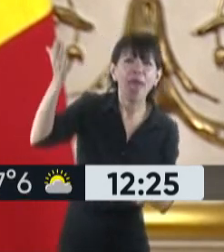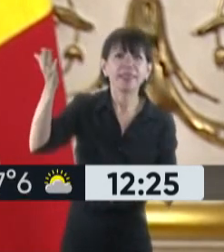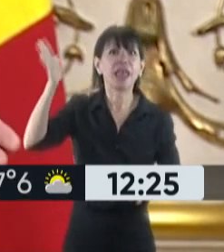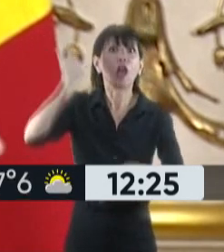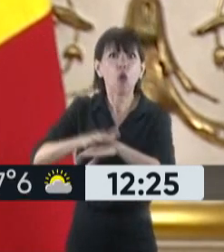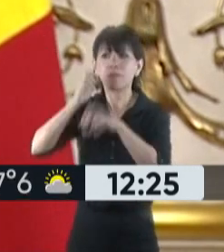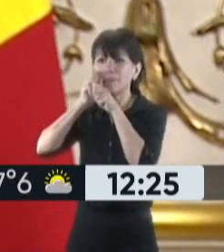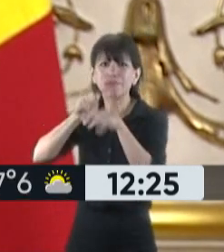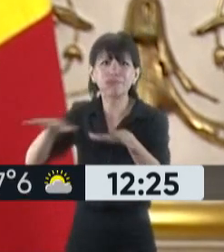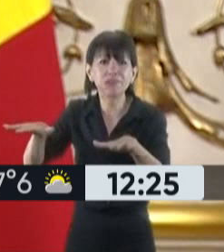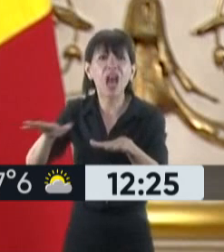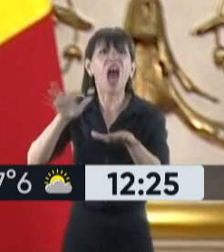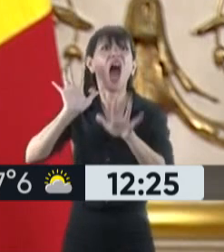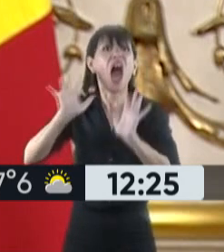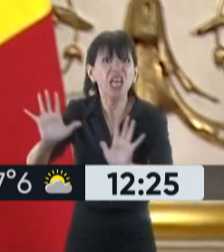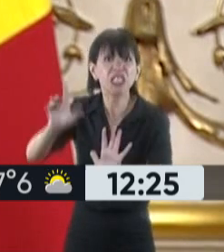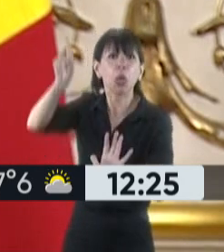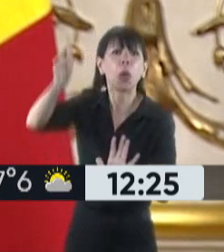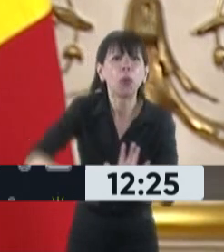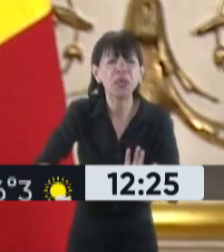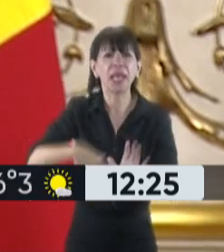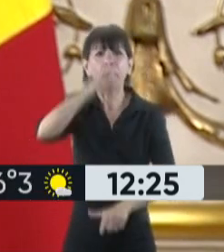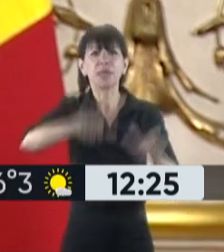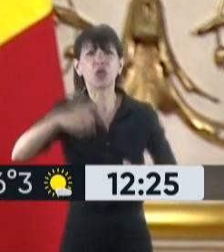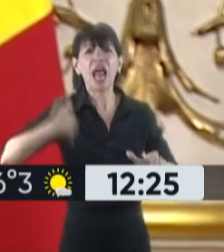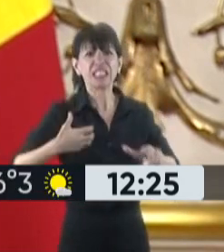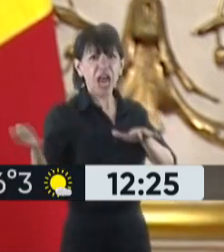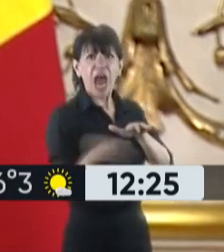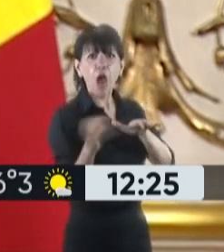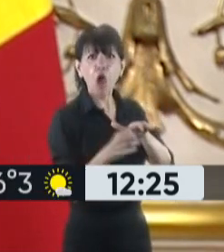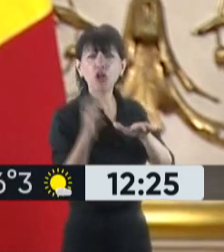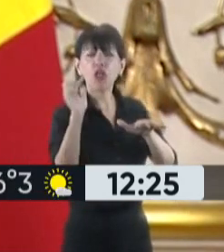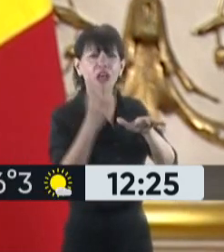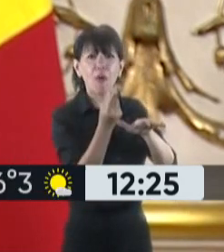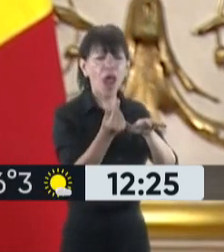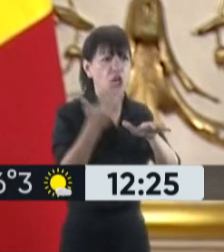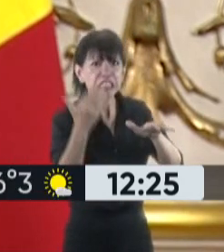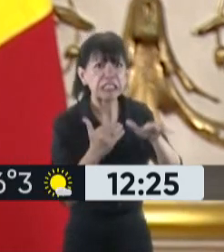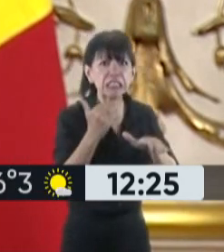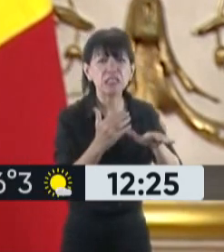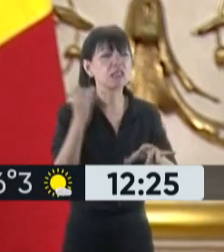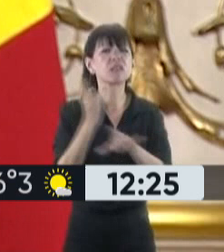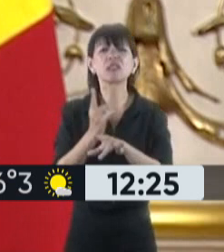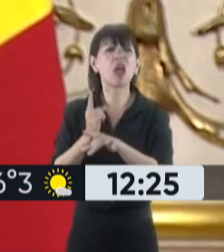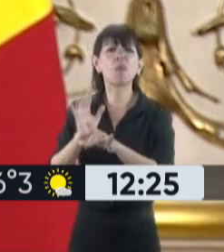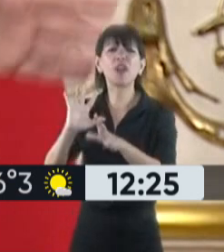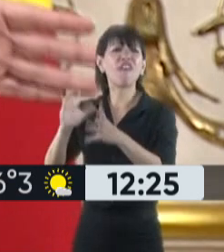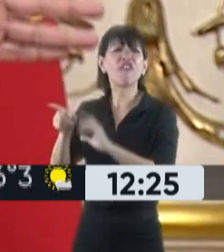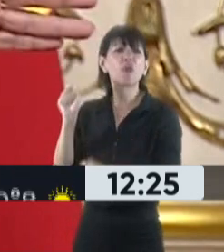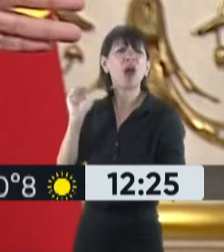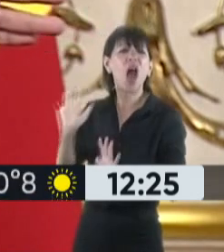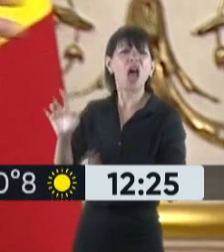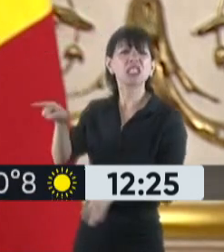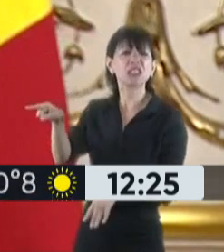y lastiman de ese modo el ahorro de la mayoría de los argentinos y argentinas. Siempre han hecho lo mismo. Siempre se han ido